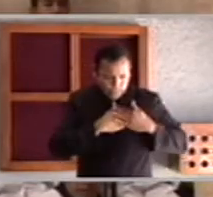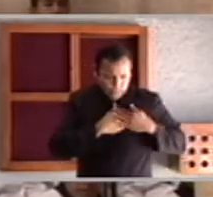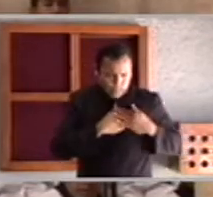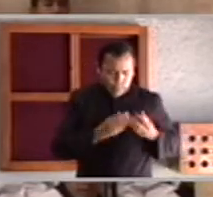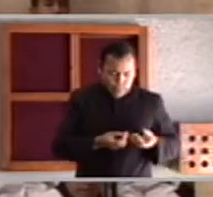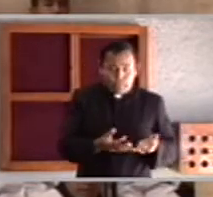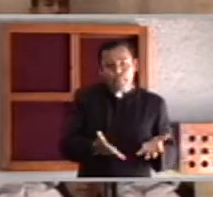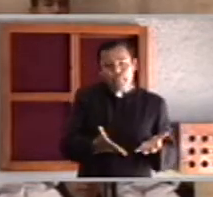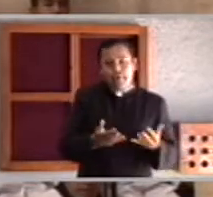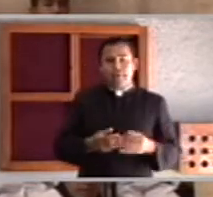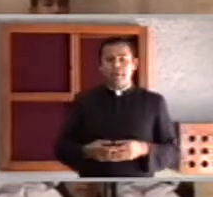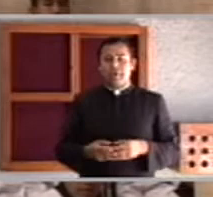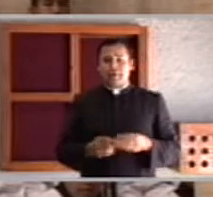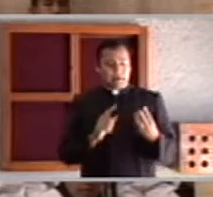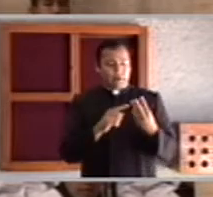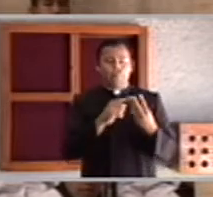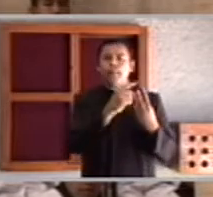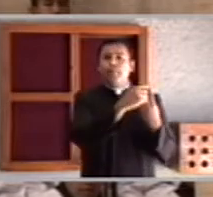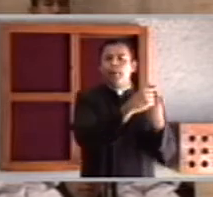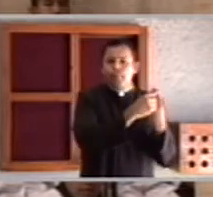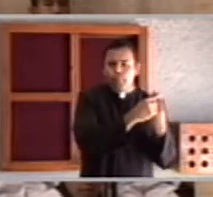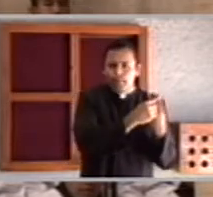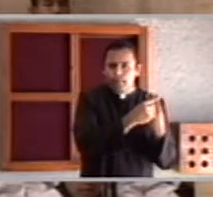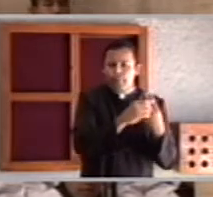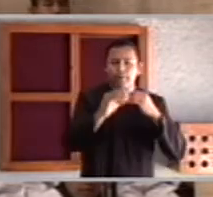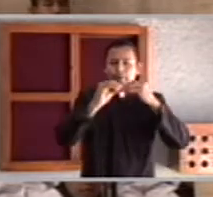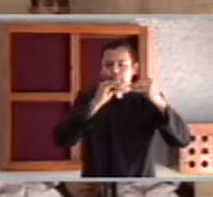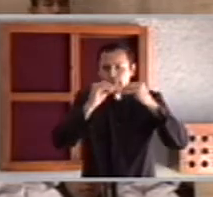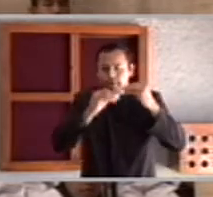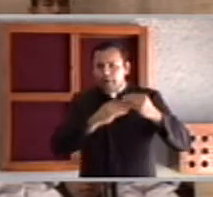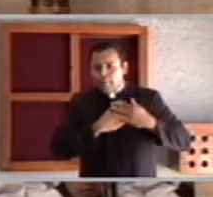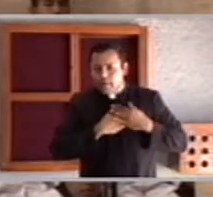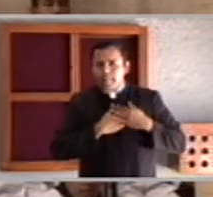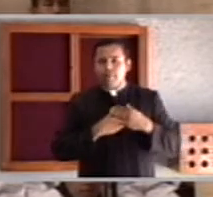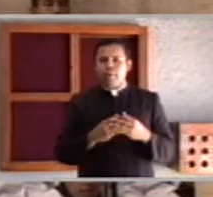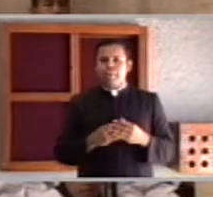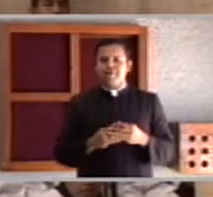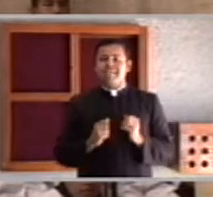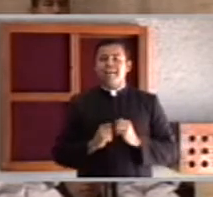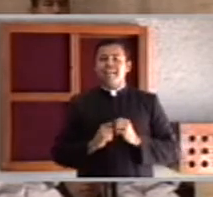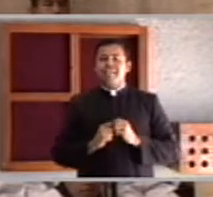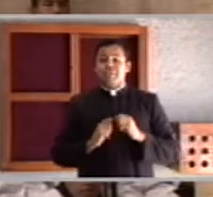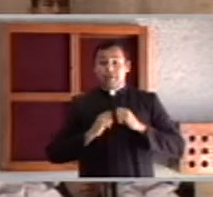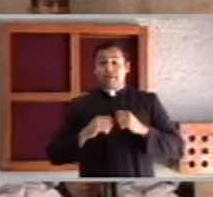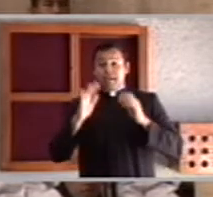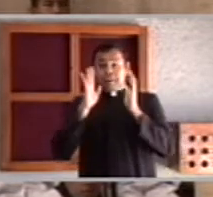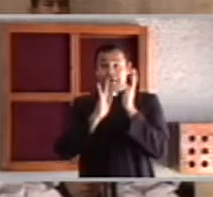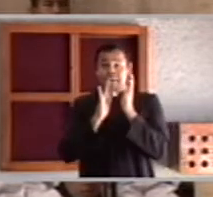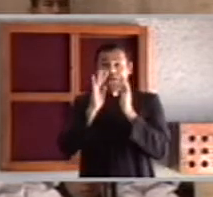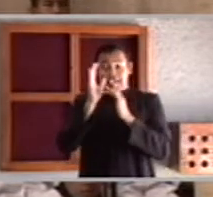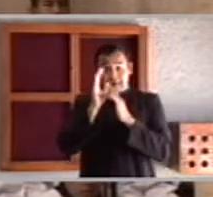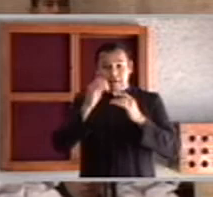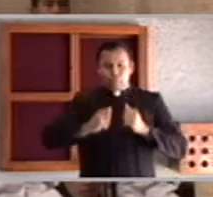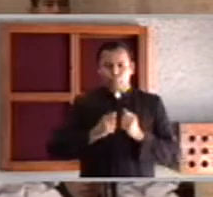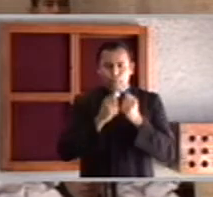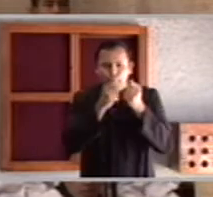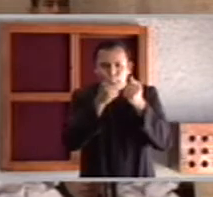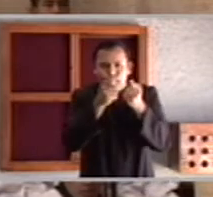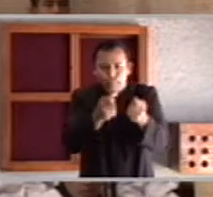tríptico están las encomiendas de Cristo, el óleo de los